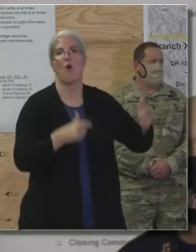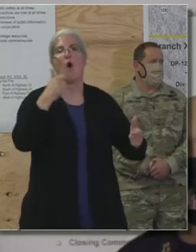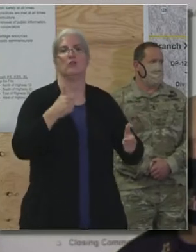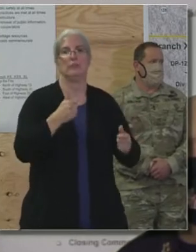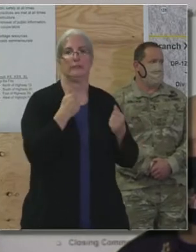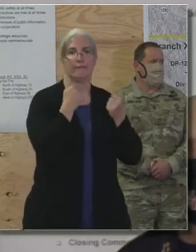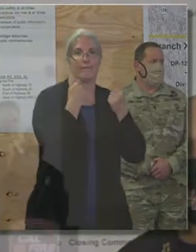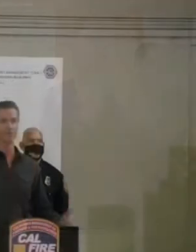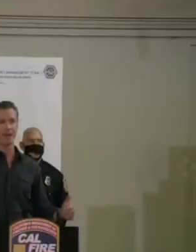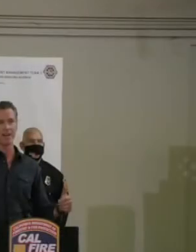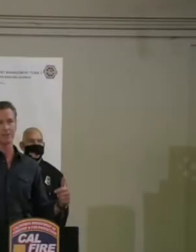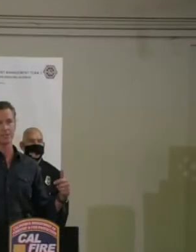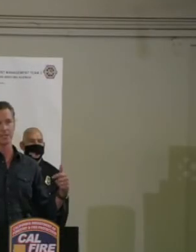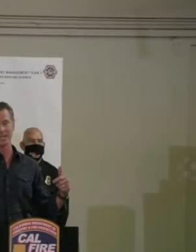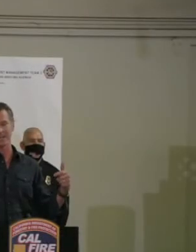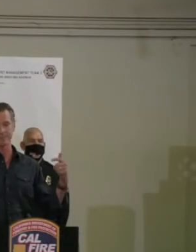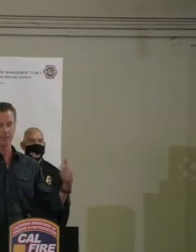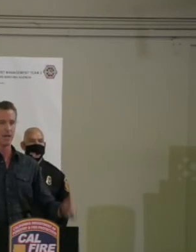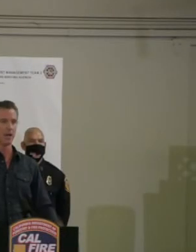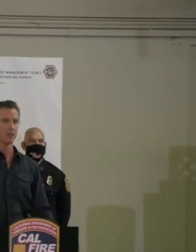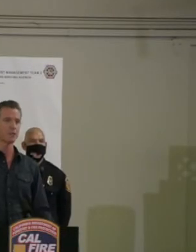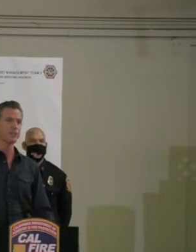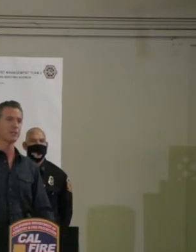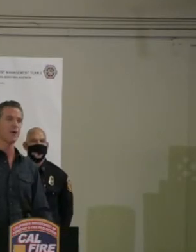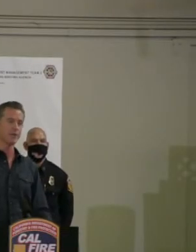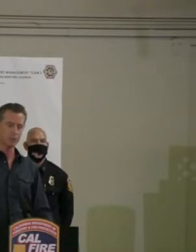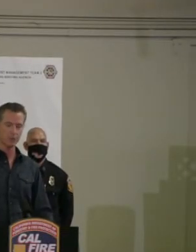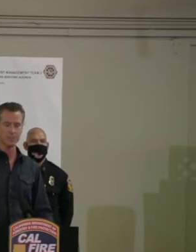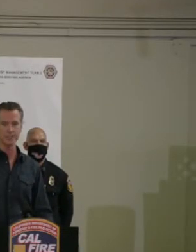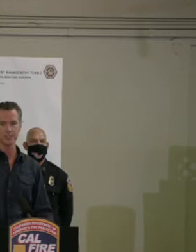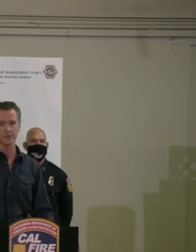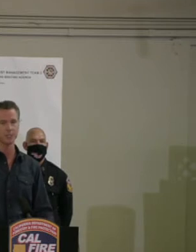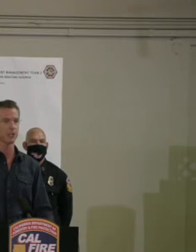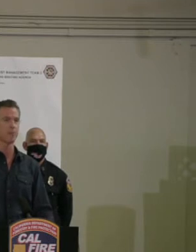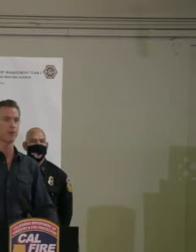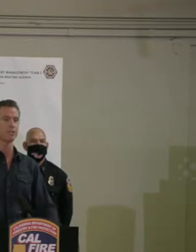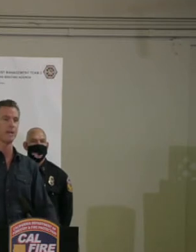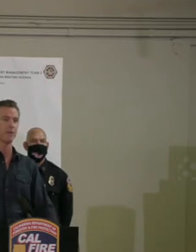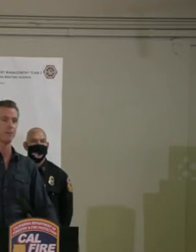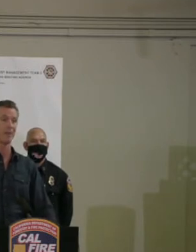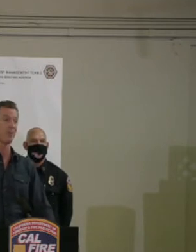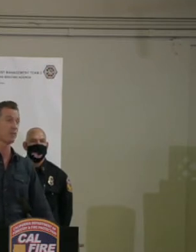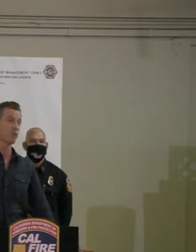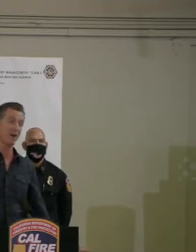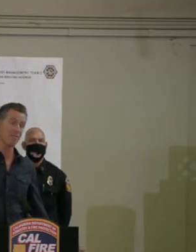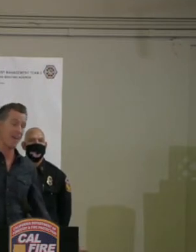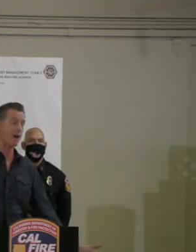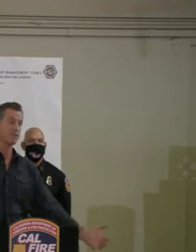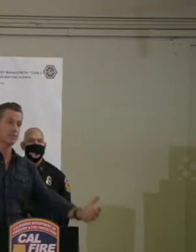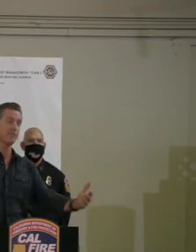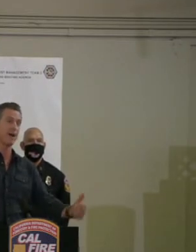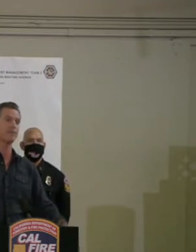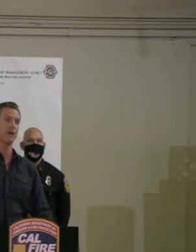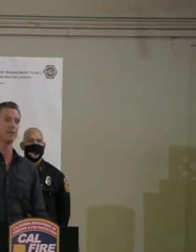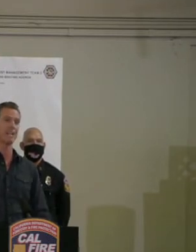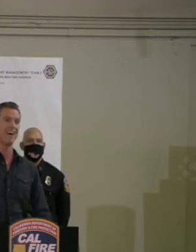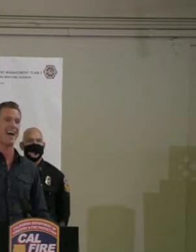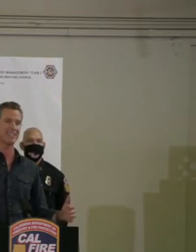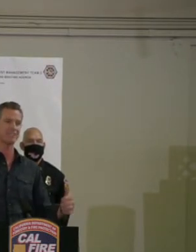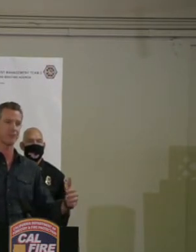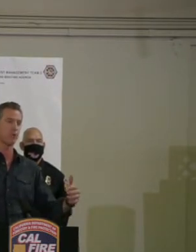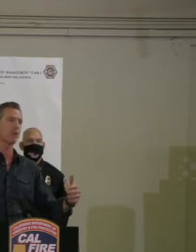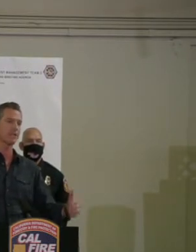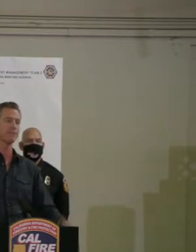en el estado estos incendios reitero están poniendo a prueba los recursos